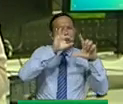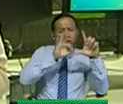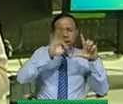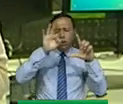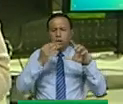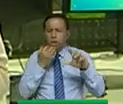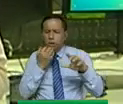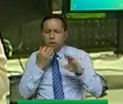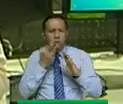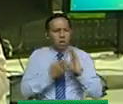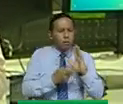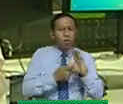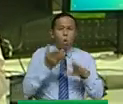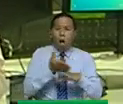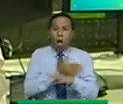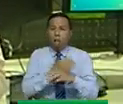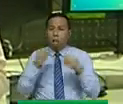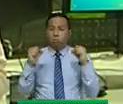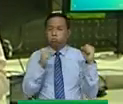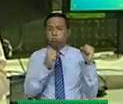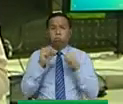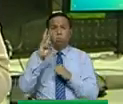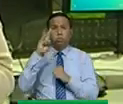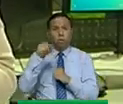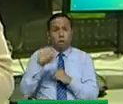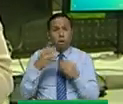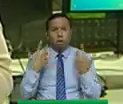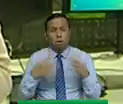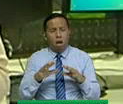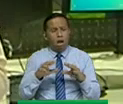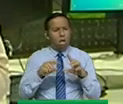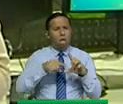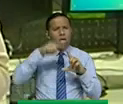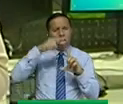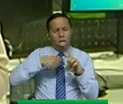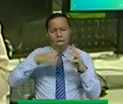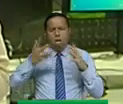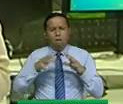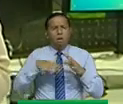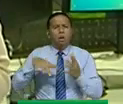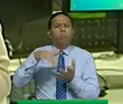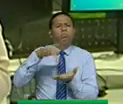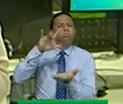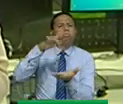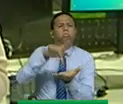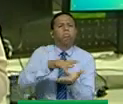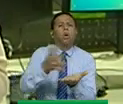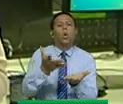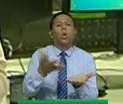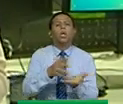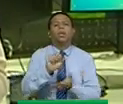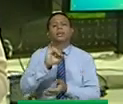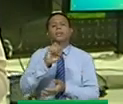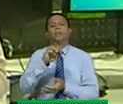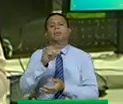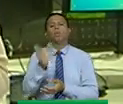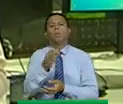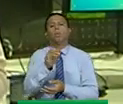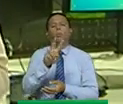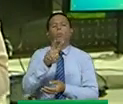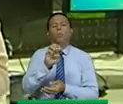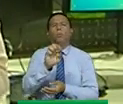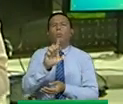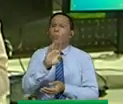afectación producto de este sismo de 6 grados en la escala de Richter con epicentro en el cantón Simón Bolívar en la provincia del Guayas, que lamentablemente